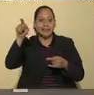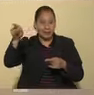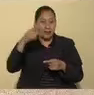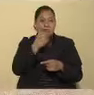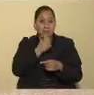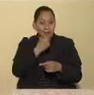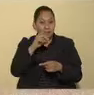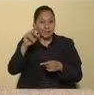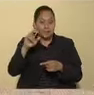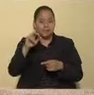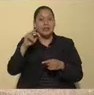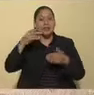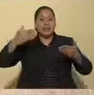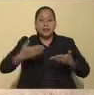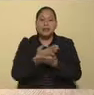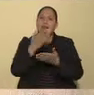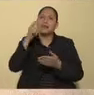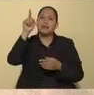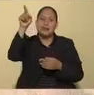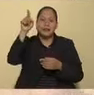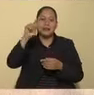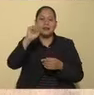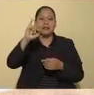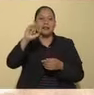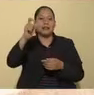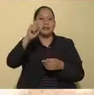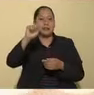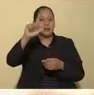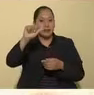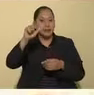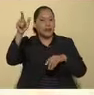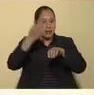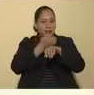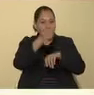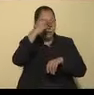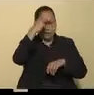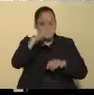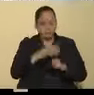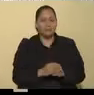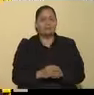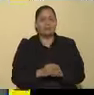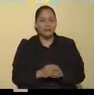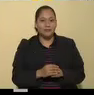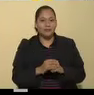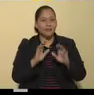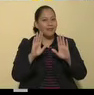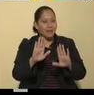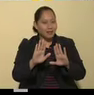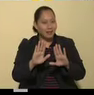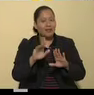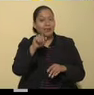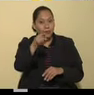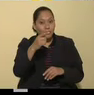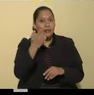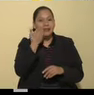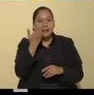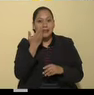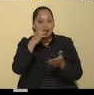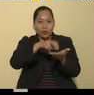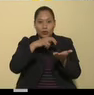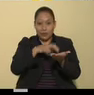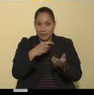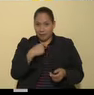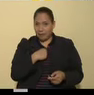Vicente Guerrero nació allá en Tixla, Estado de México. Momento, usted que quiere corregirme,